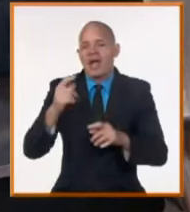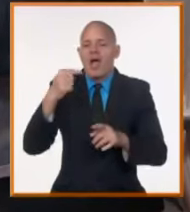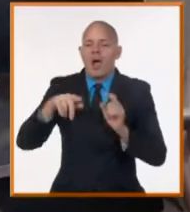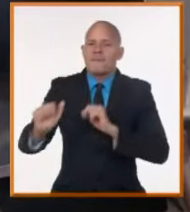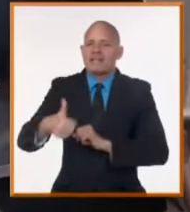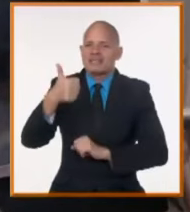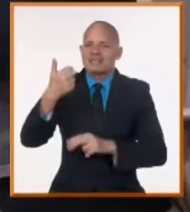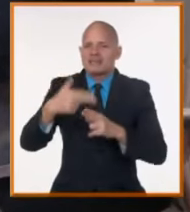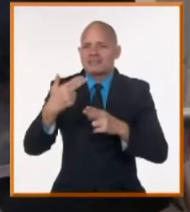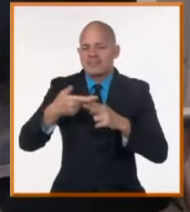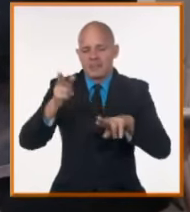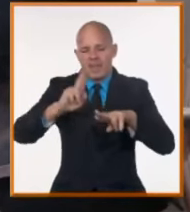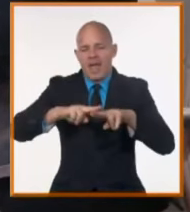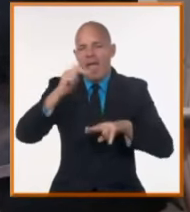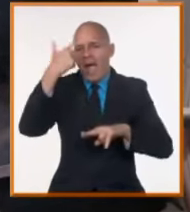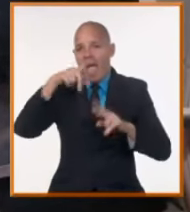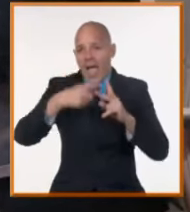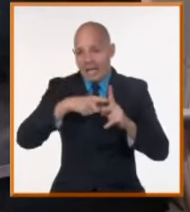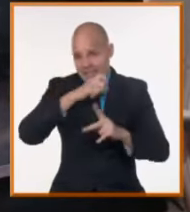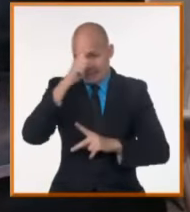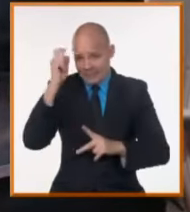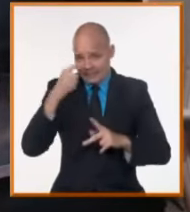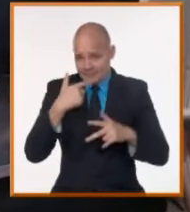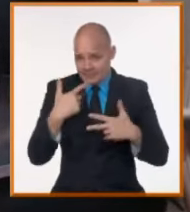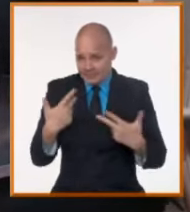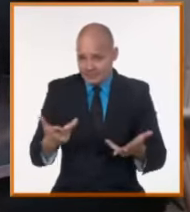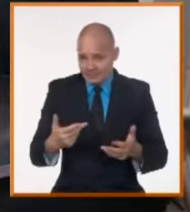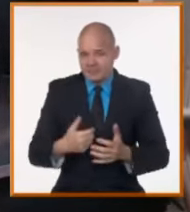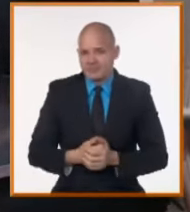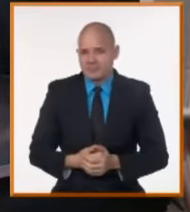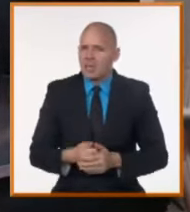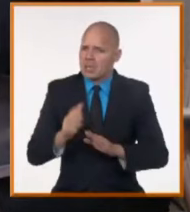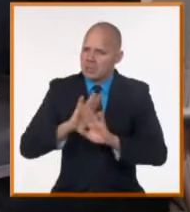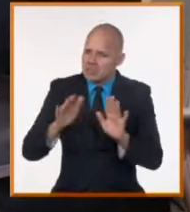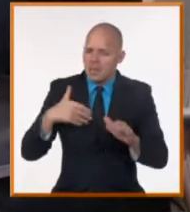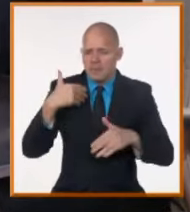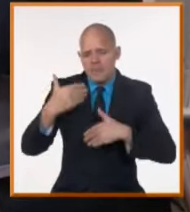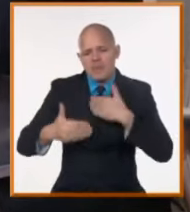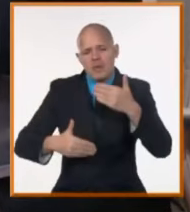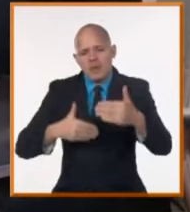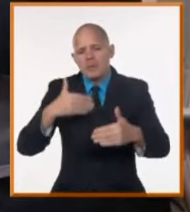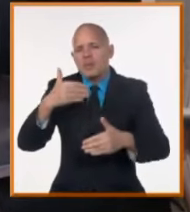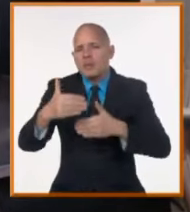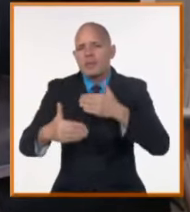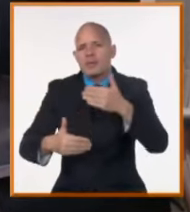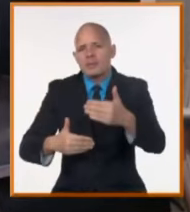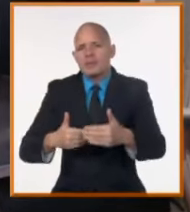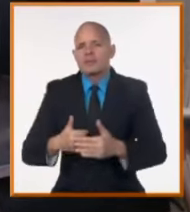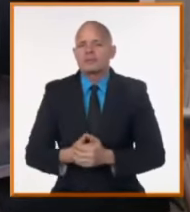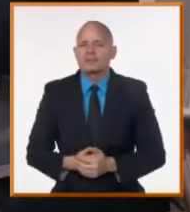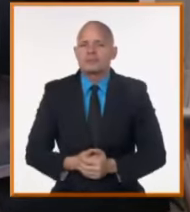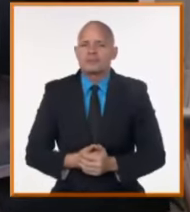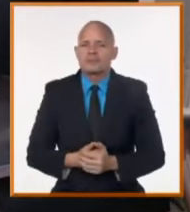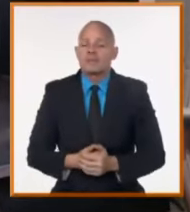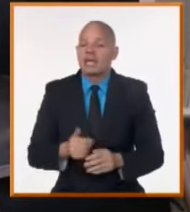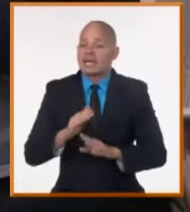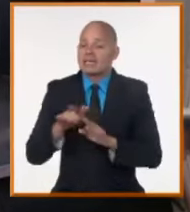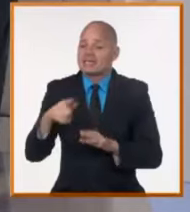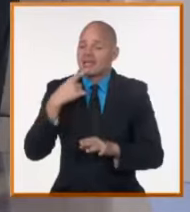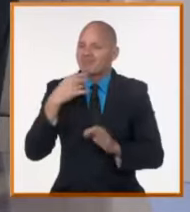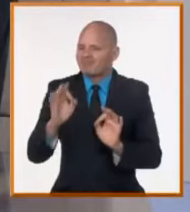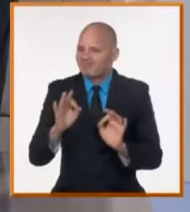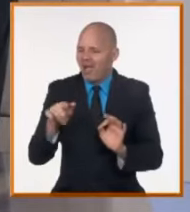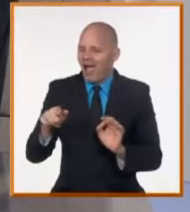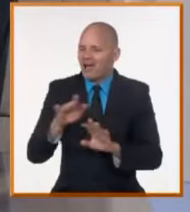daba la exclusividad a Estados Unidos en la zona de sí, para establecer un canal interoceánico. Ya